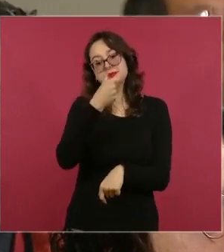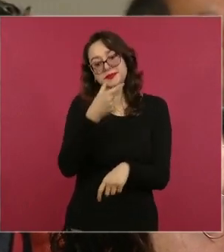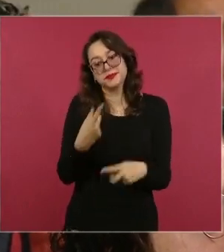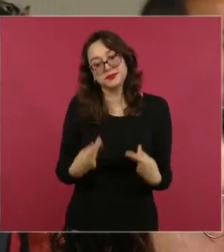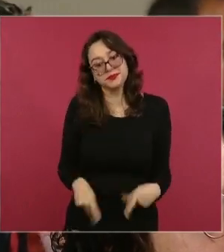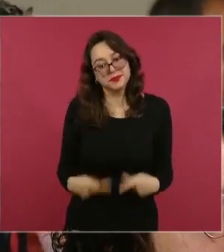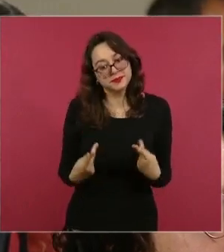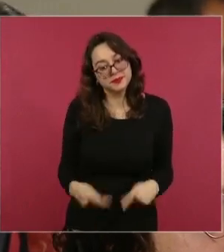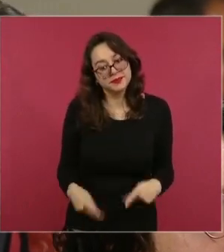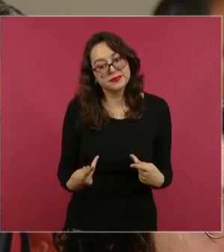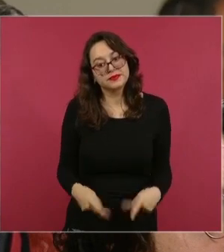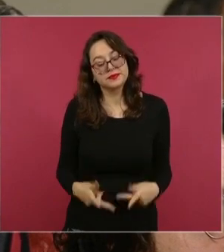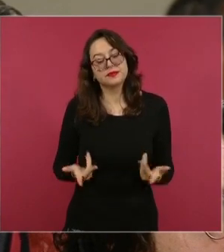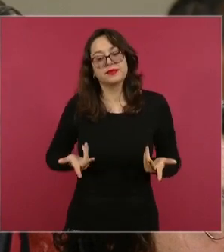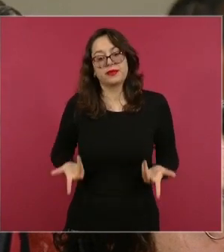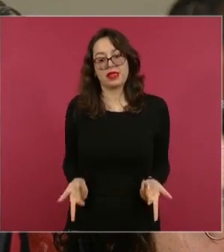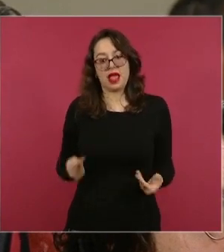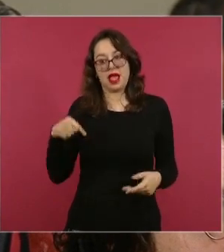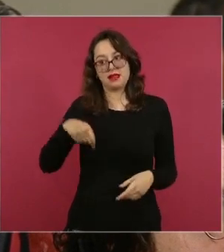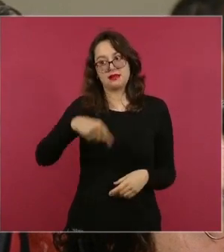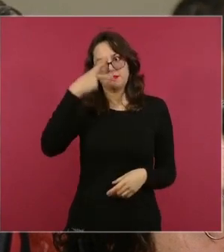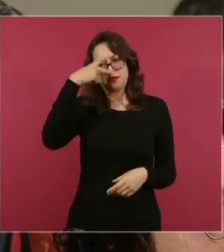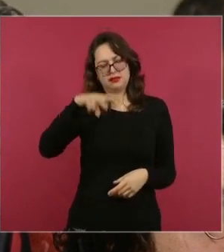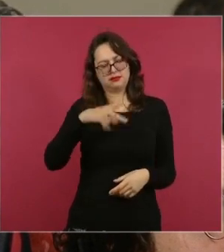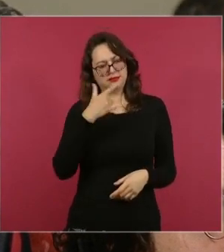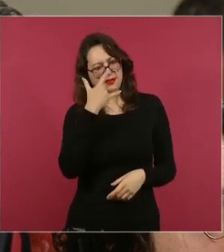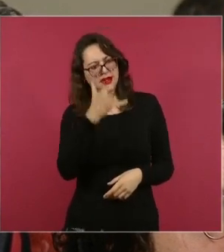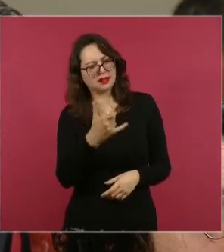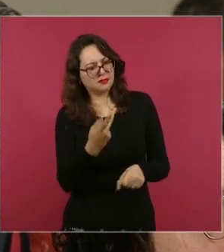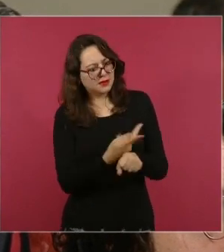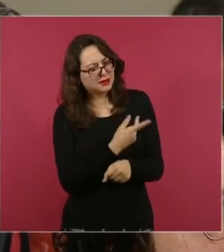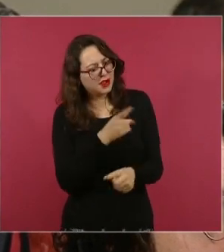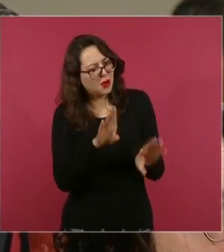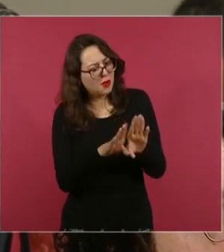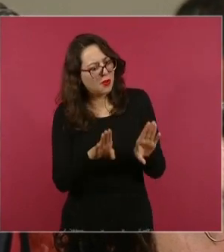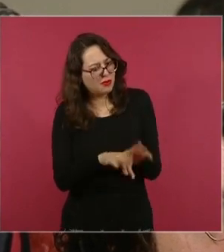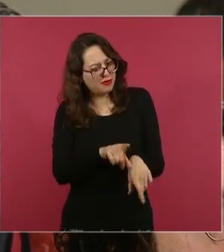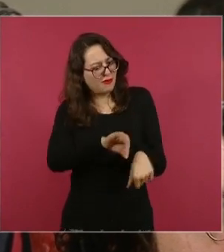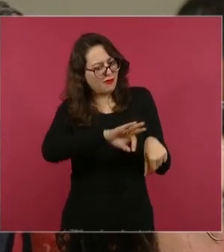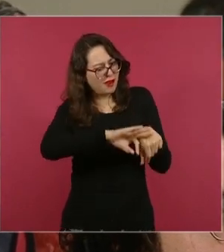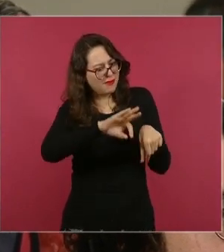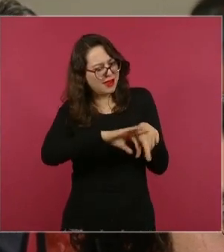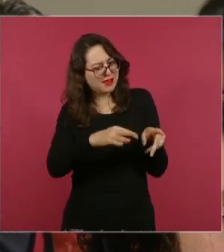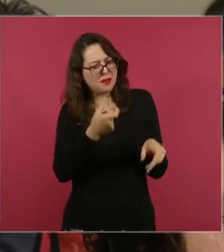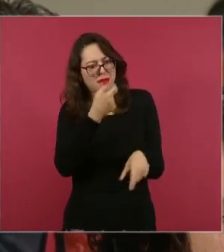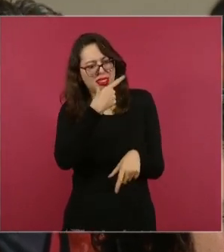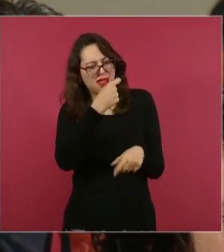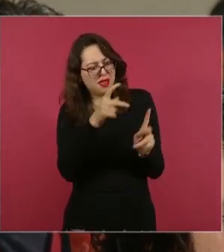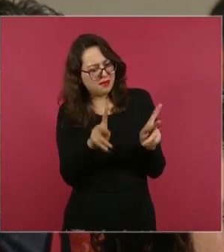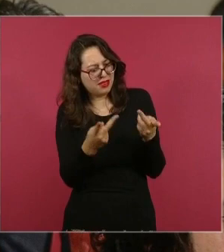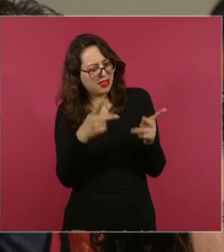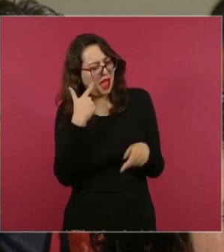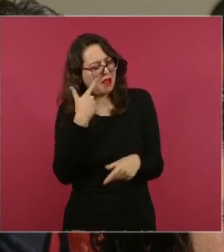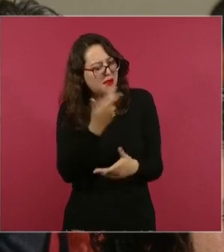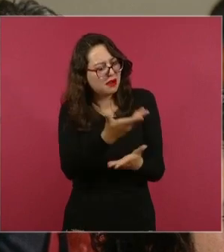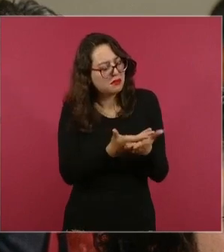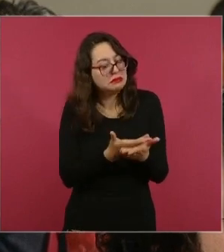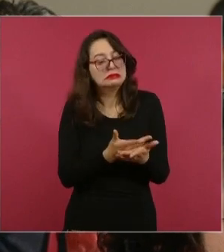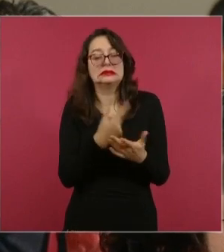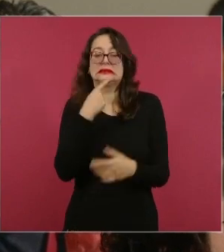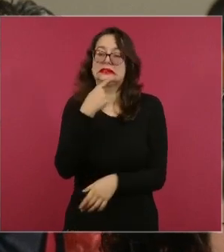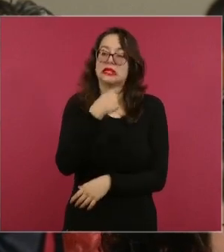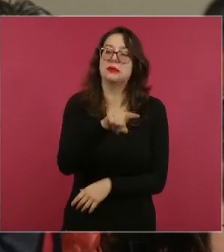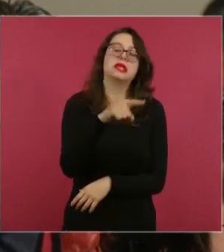que justificarse en la Bolsa Mexicana de valores y finalmente eh en enfrentamientos y demandas con